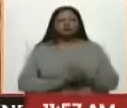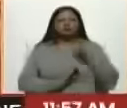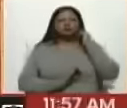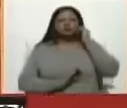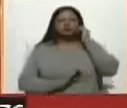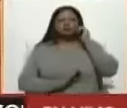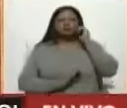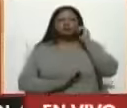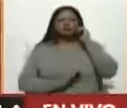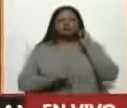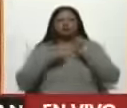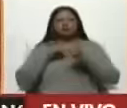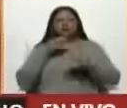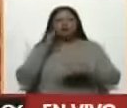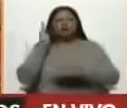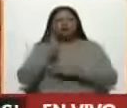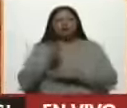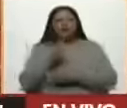Nosotros estamos en la obligación,